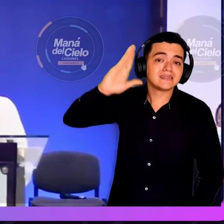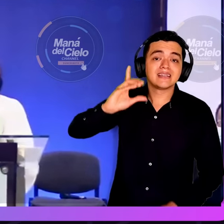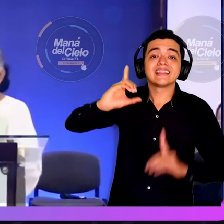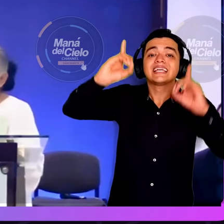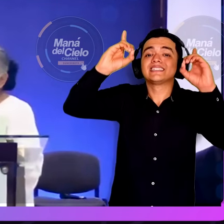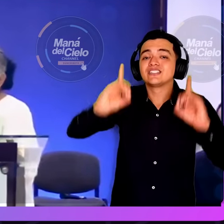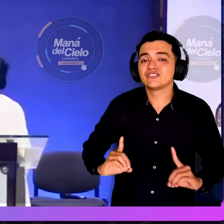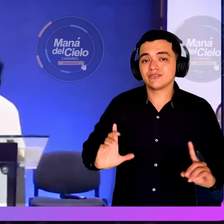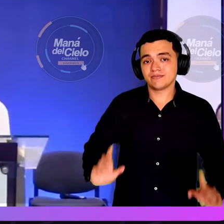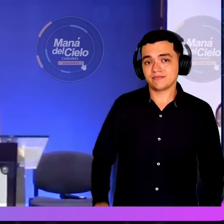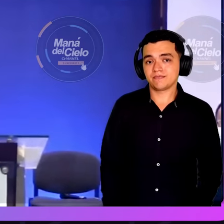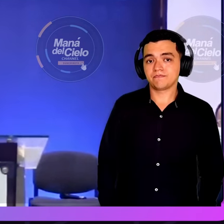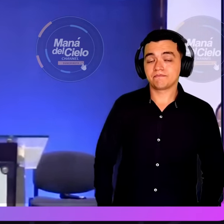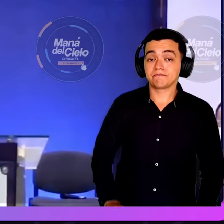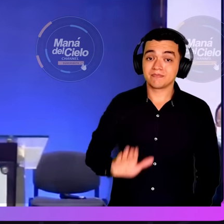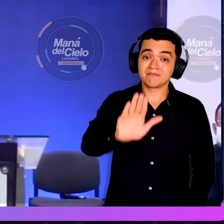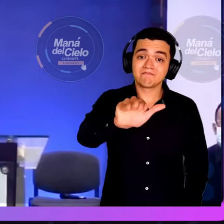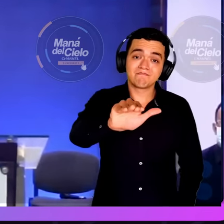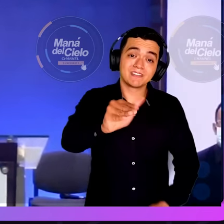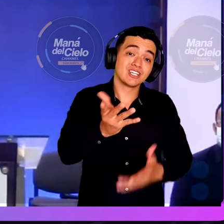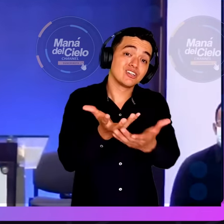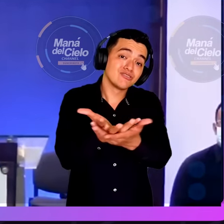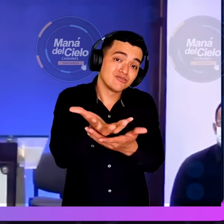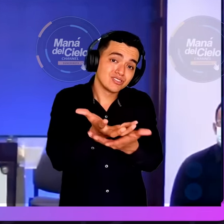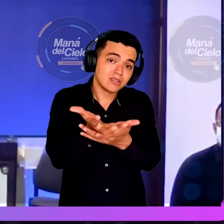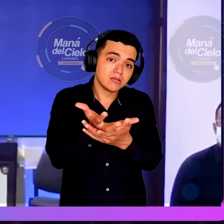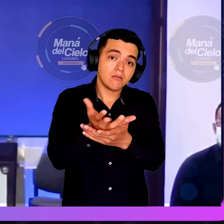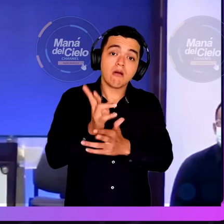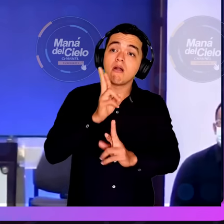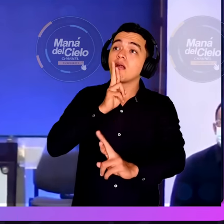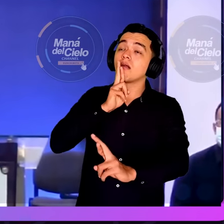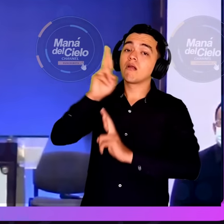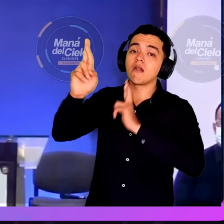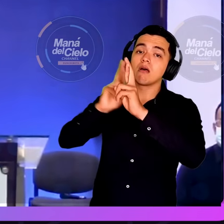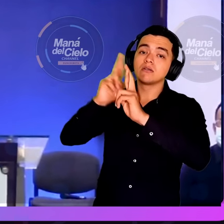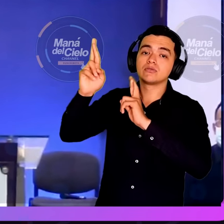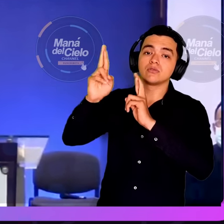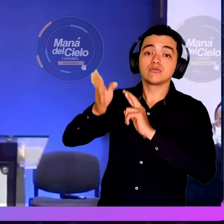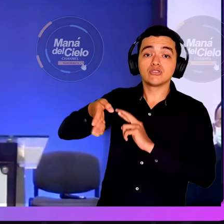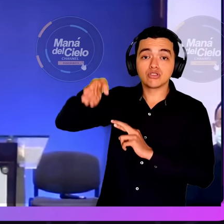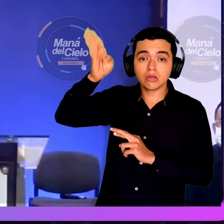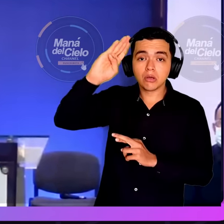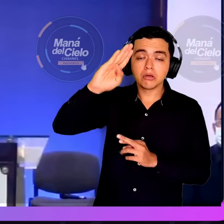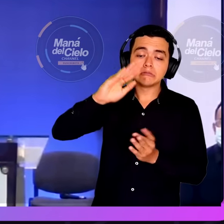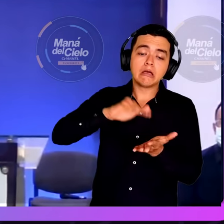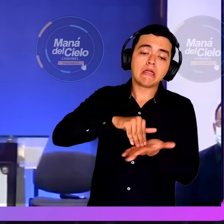Hay cosas, a veces la gente puede decir: uy, pues que la hermana es como insensible. No es así.